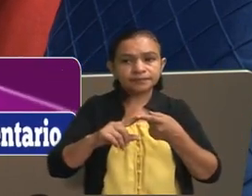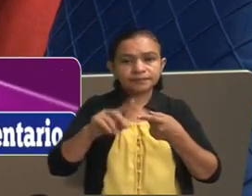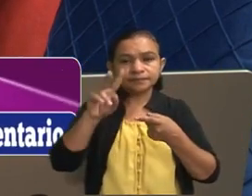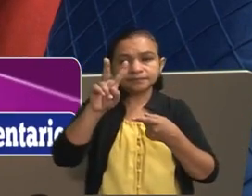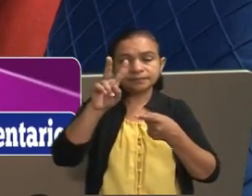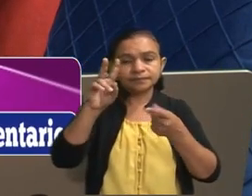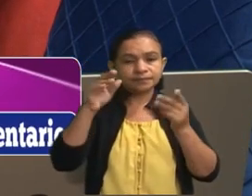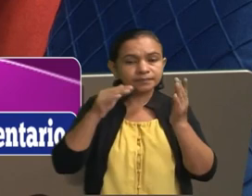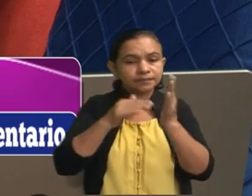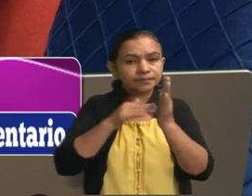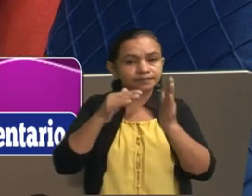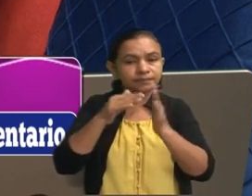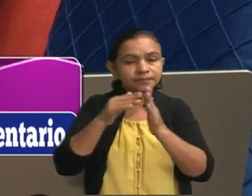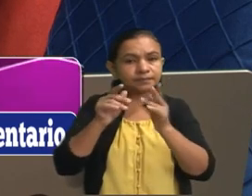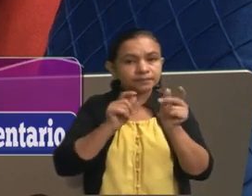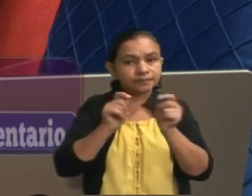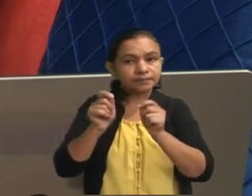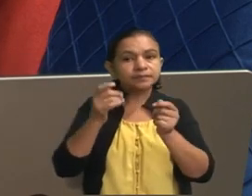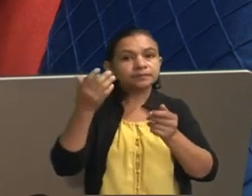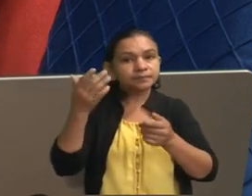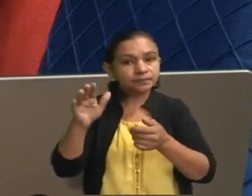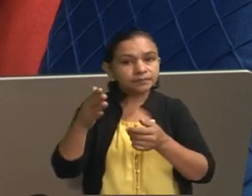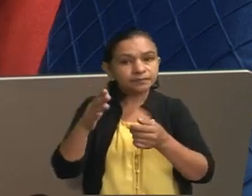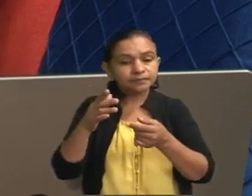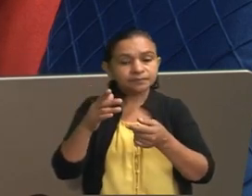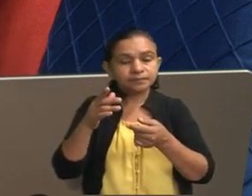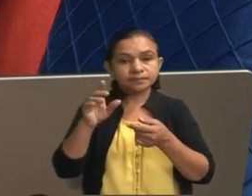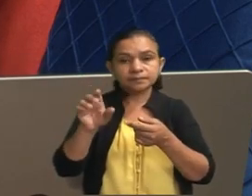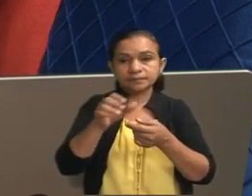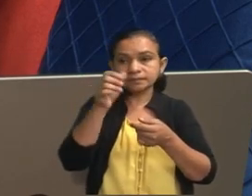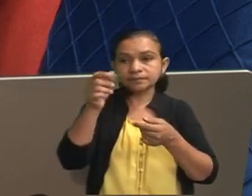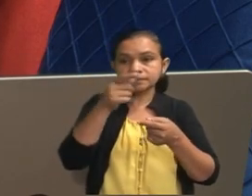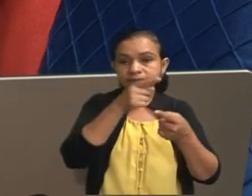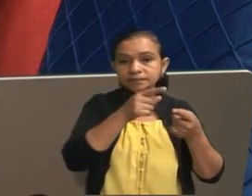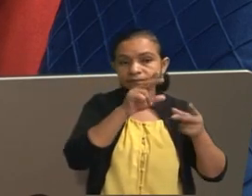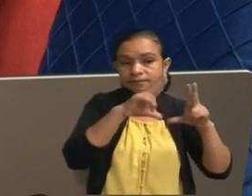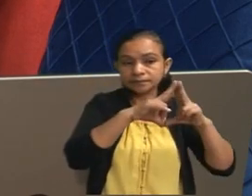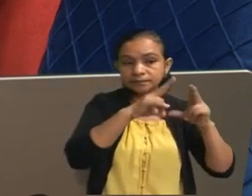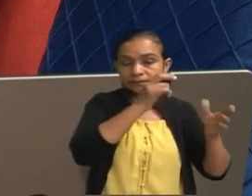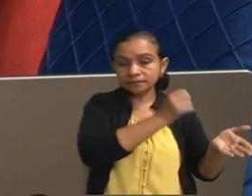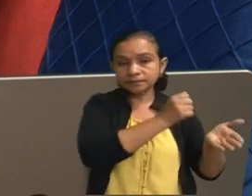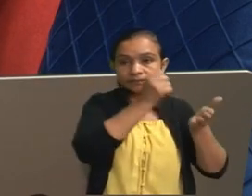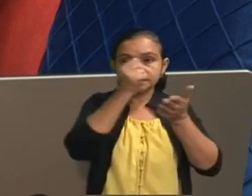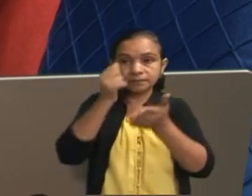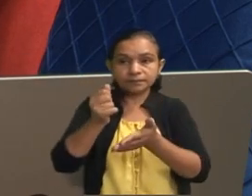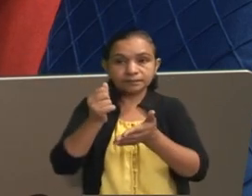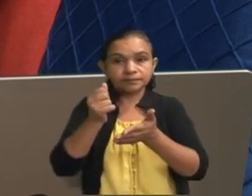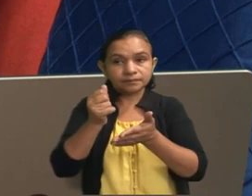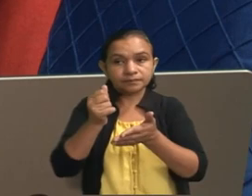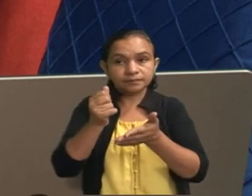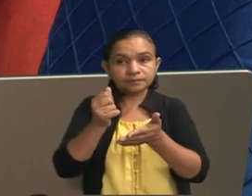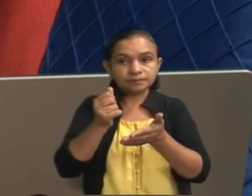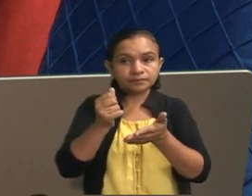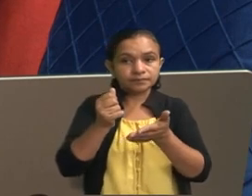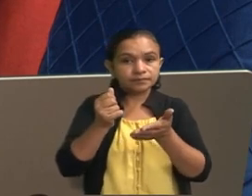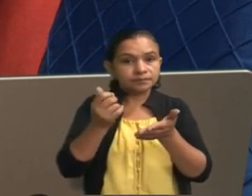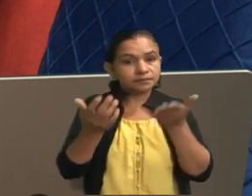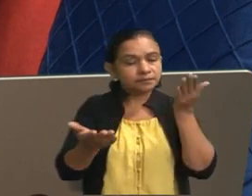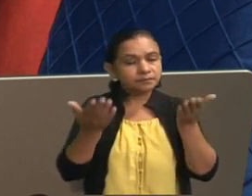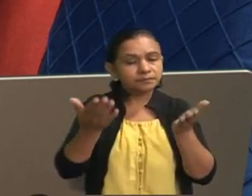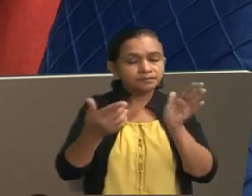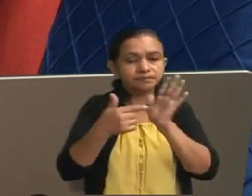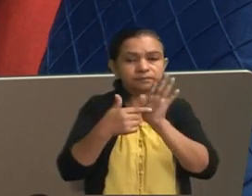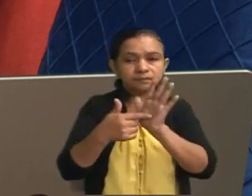$2 millones, y la contraparte de Nicaragua, Esos son, por